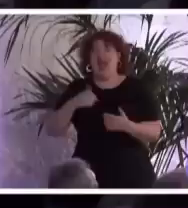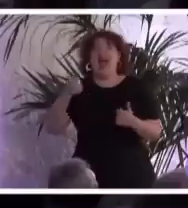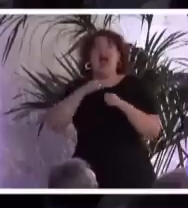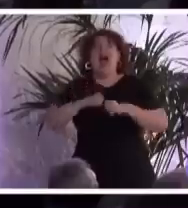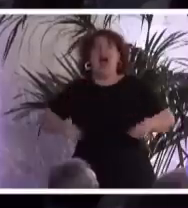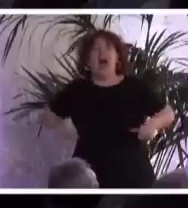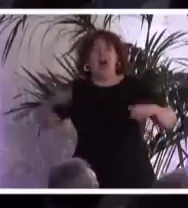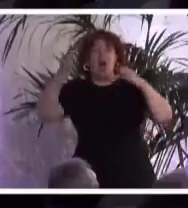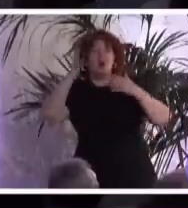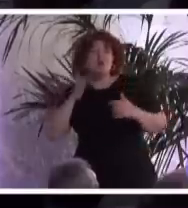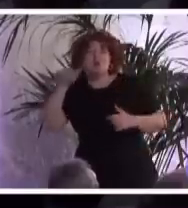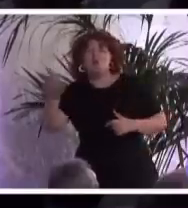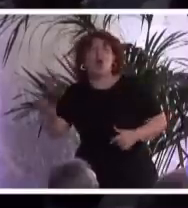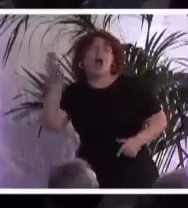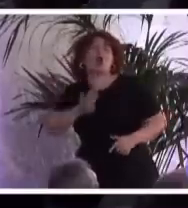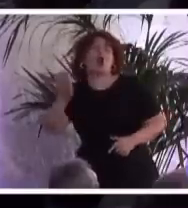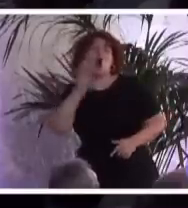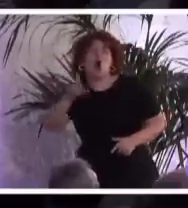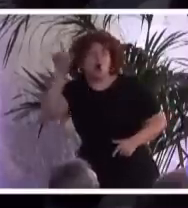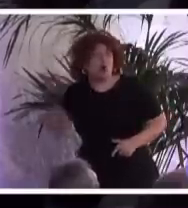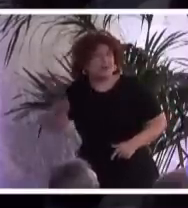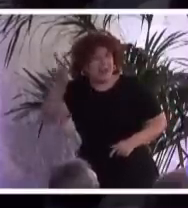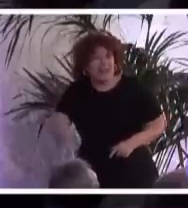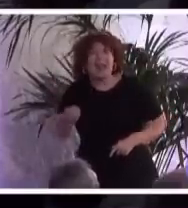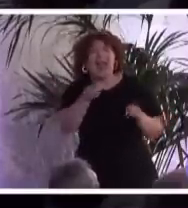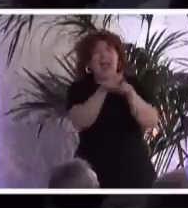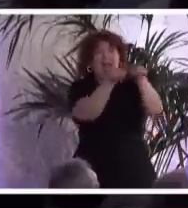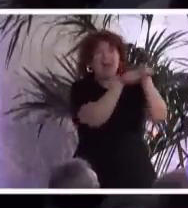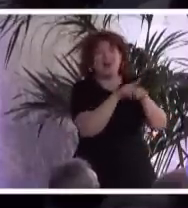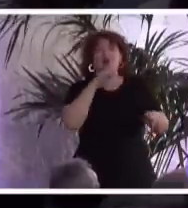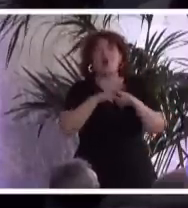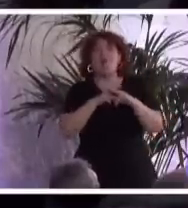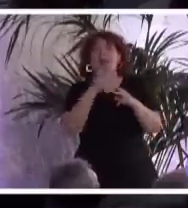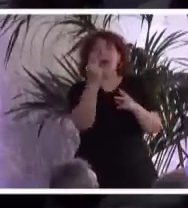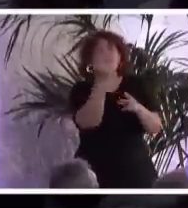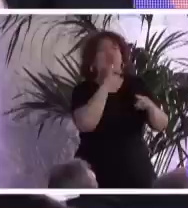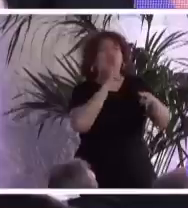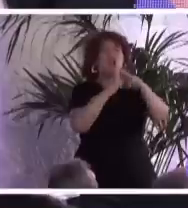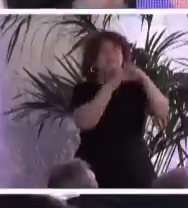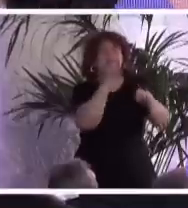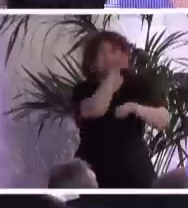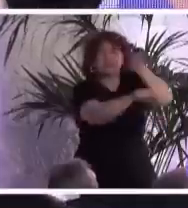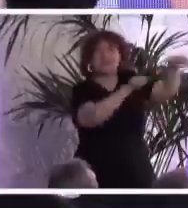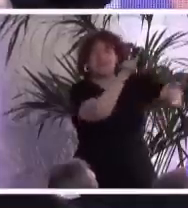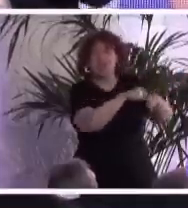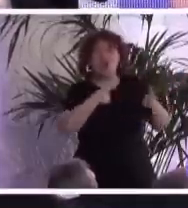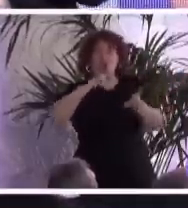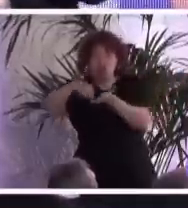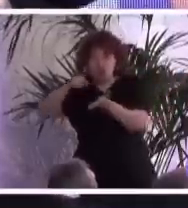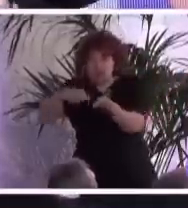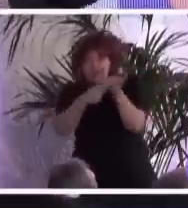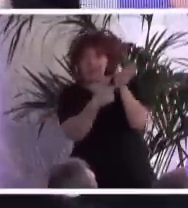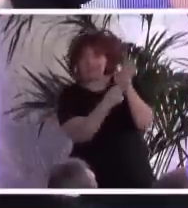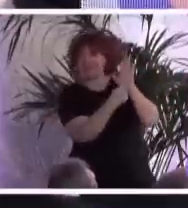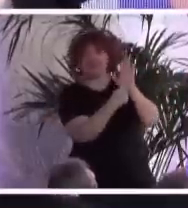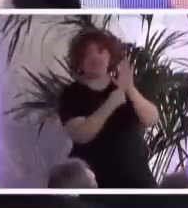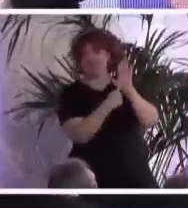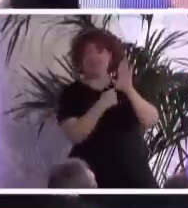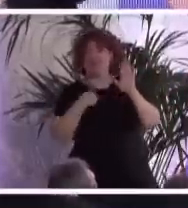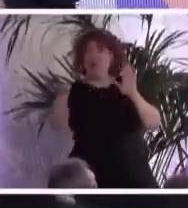corrupta Y esta es la cara de su hermano y estos son los nombres y apellidos Y estos son los contratos que a mí no me